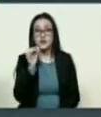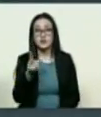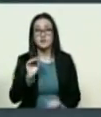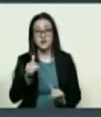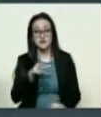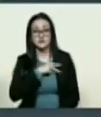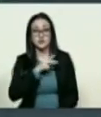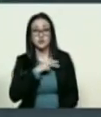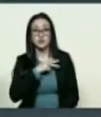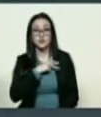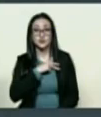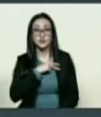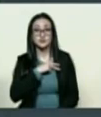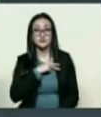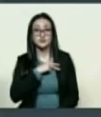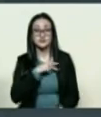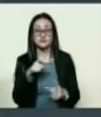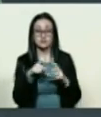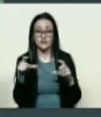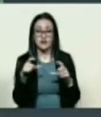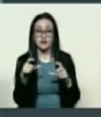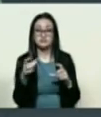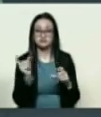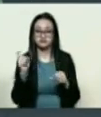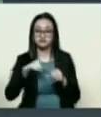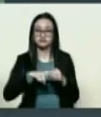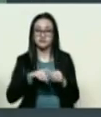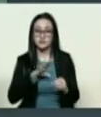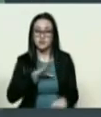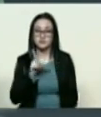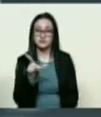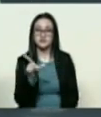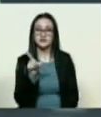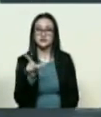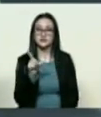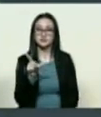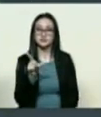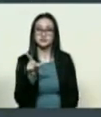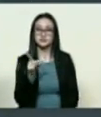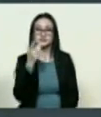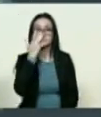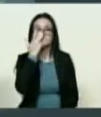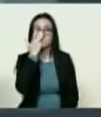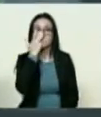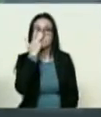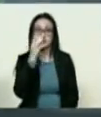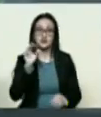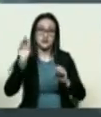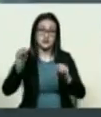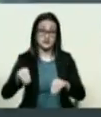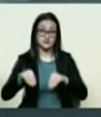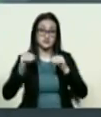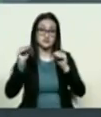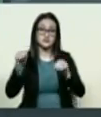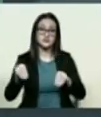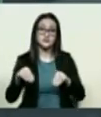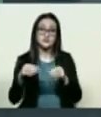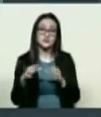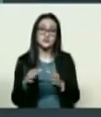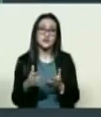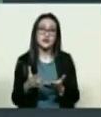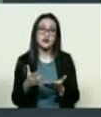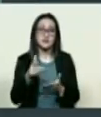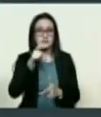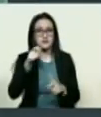carnetización de quienes pertenecen al Partido Socialista Unido de Venezuela. También llamando a los